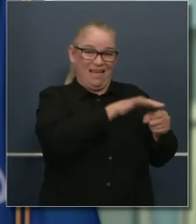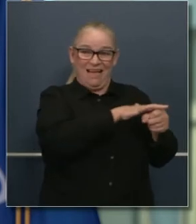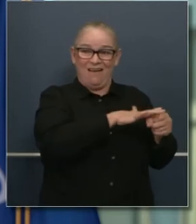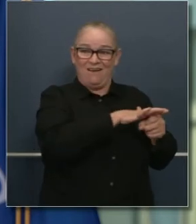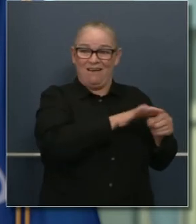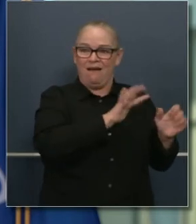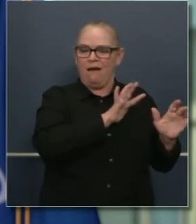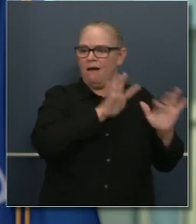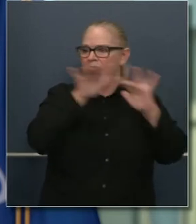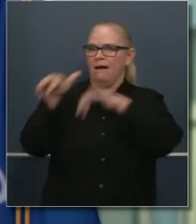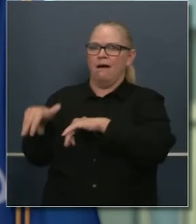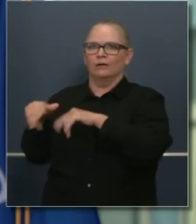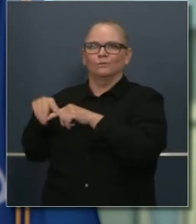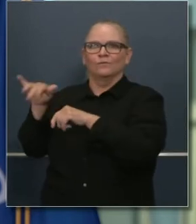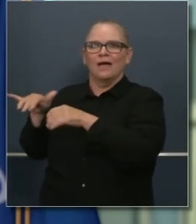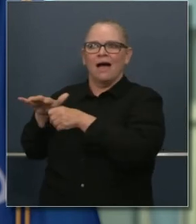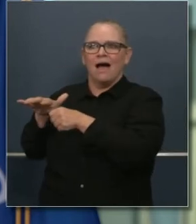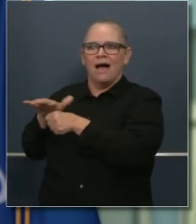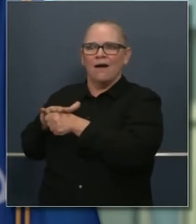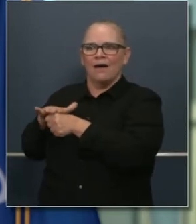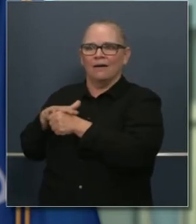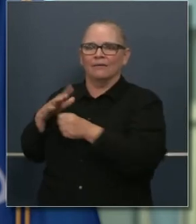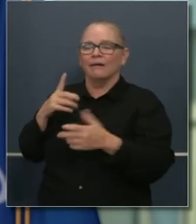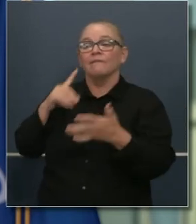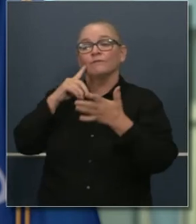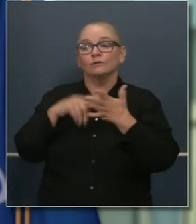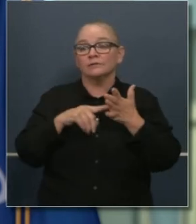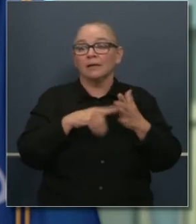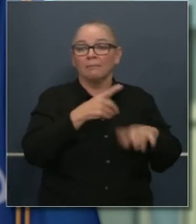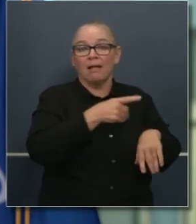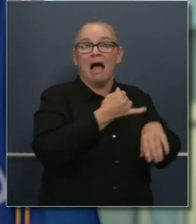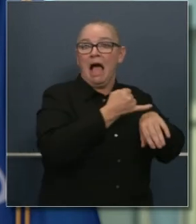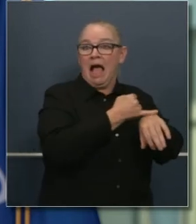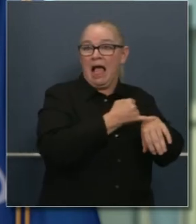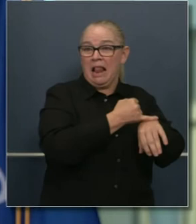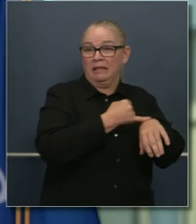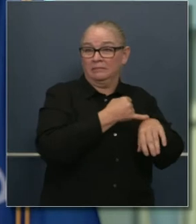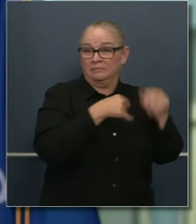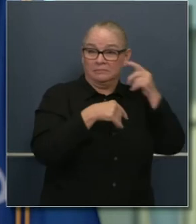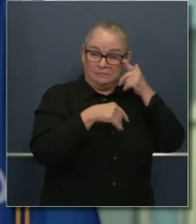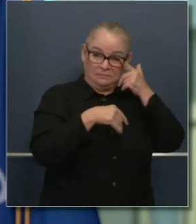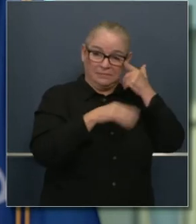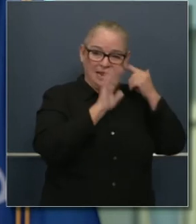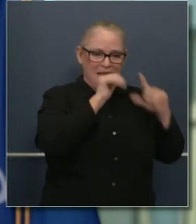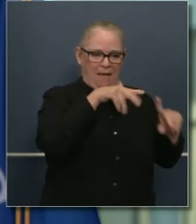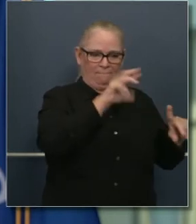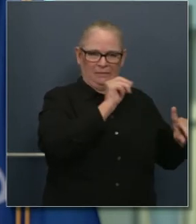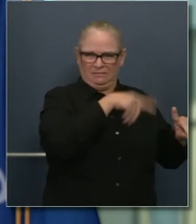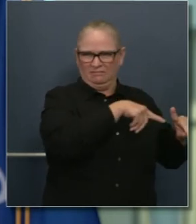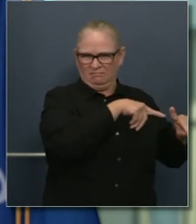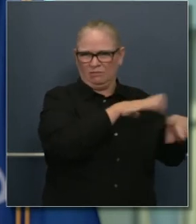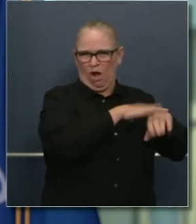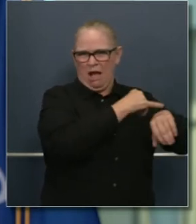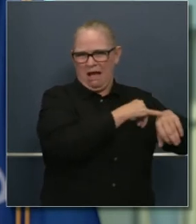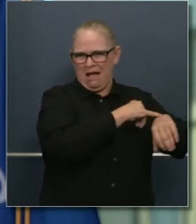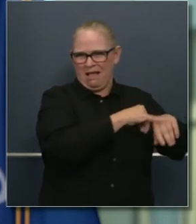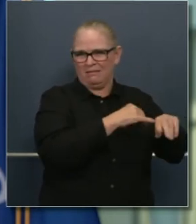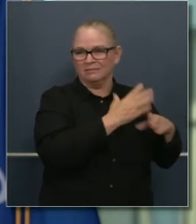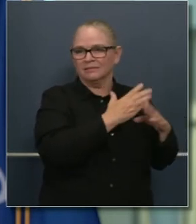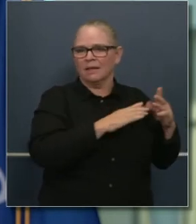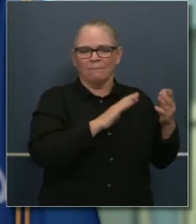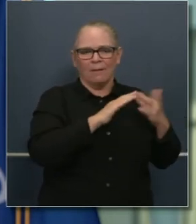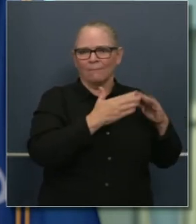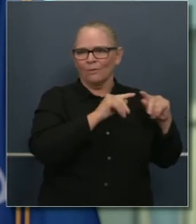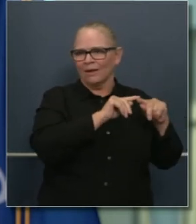puede usted aislar los como si fuera una isla es una comunidad universitaria ellos son parte de la comunidad amplia